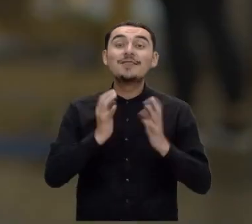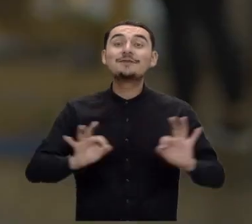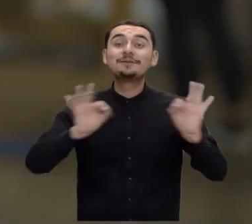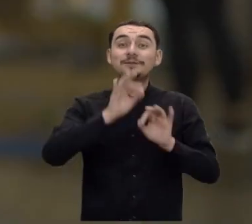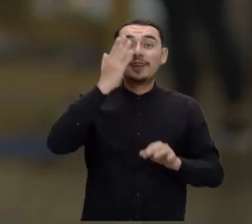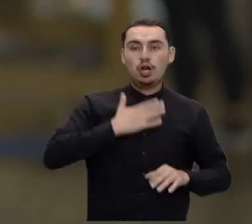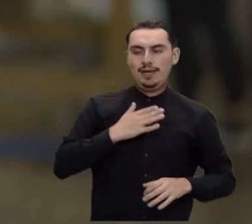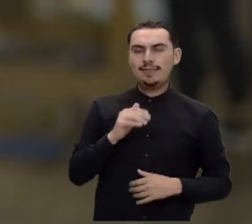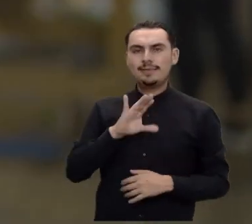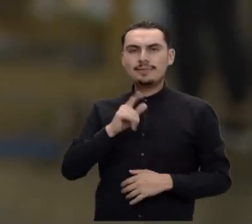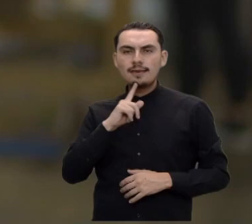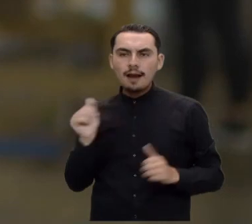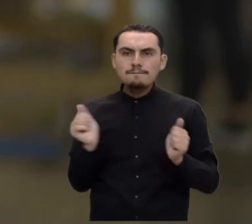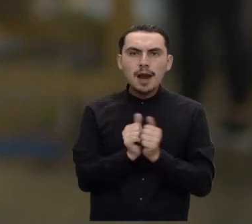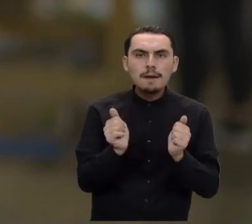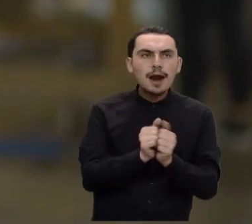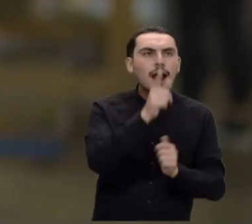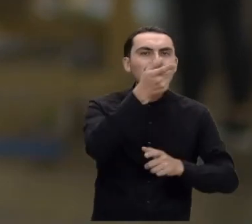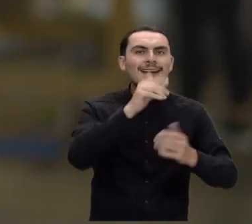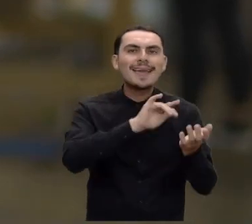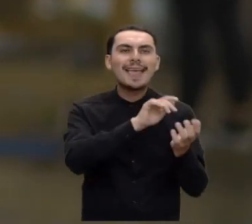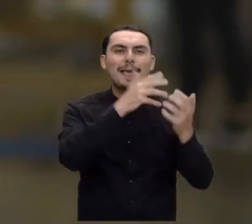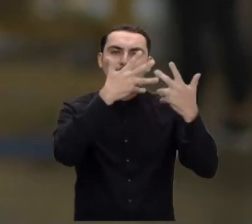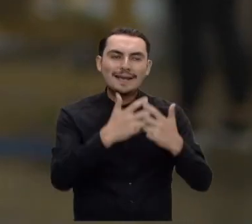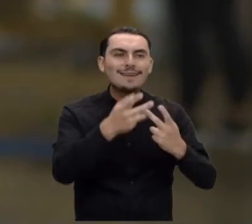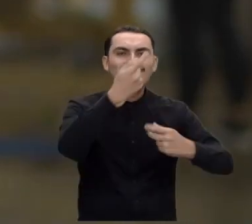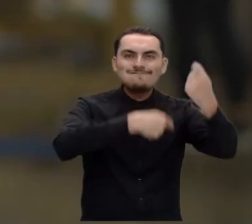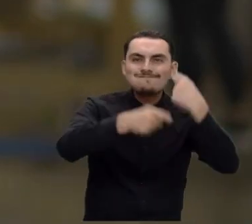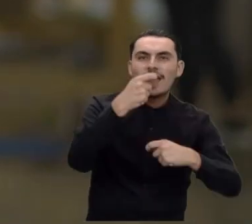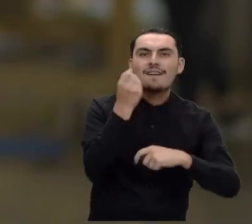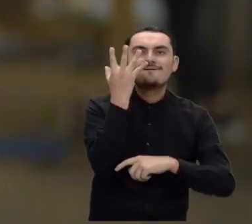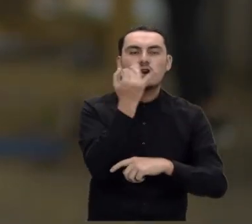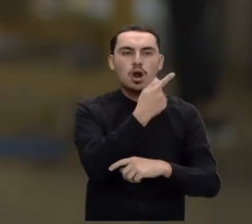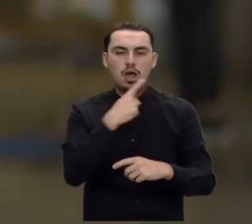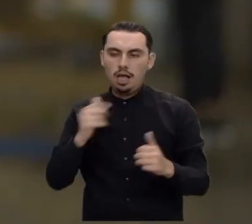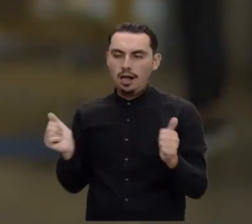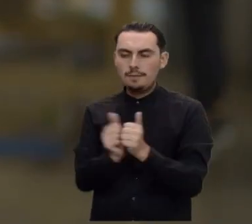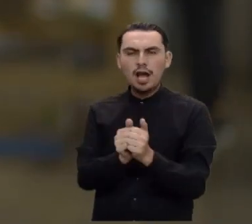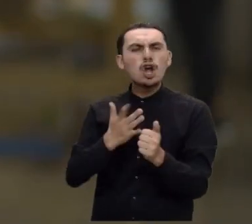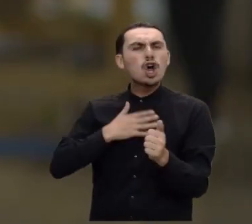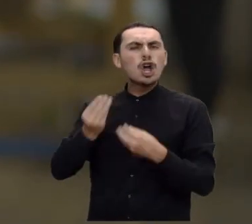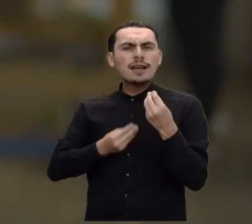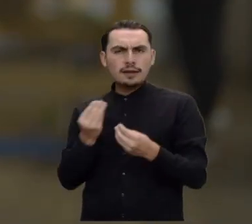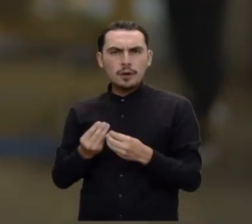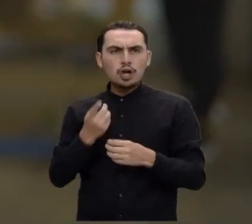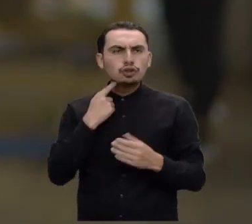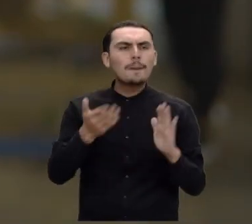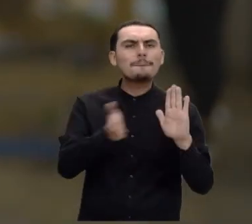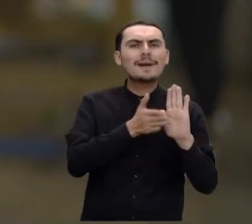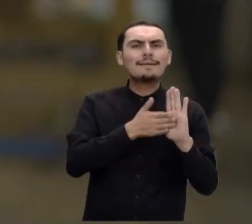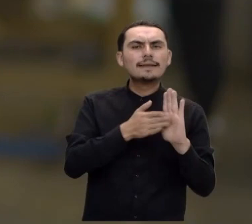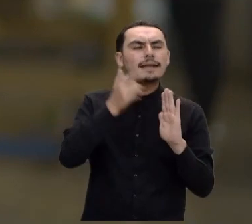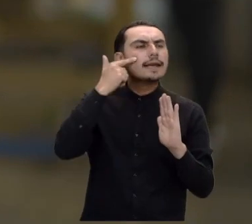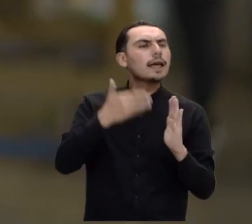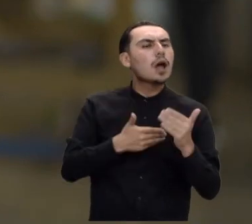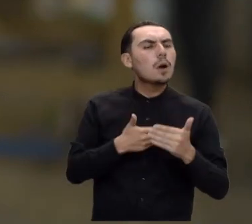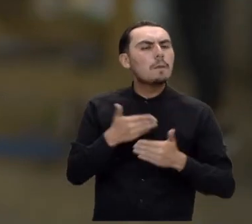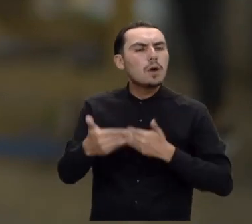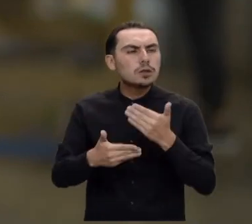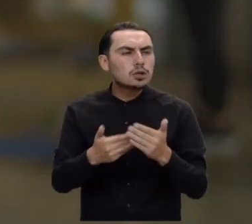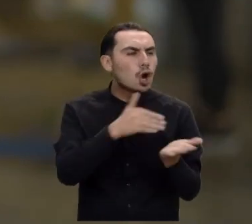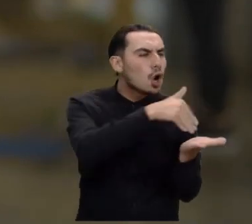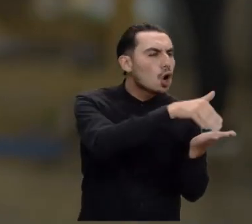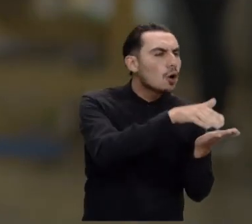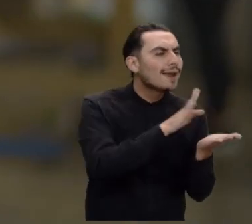El acompañamiento que desde el ICA le realizamos a las empresas exportadoras de flores consiste en verificar el proceso